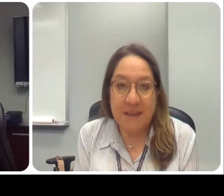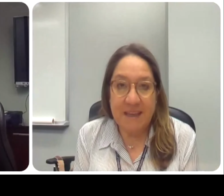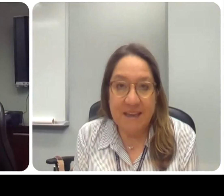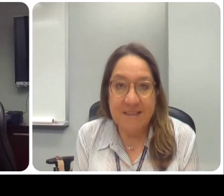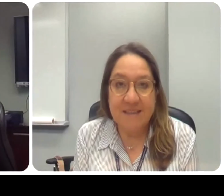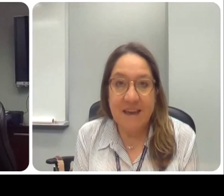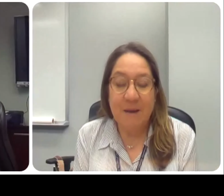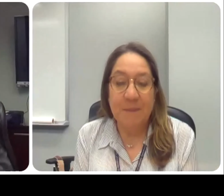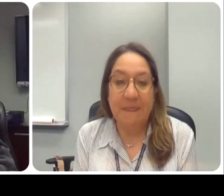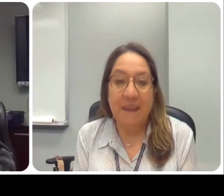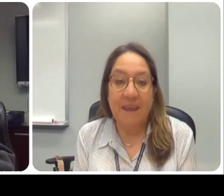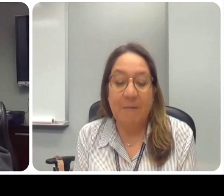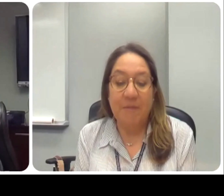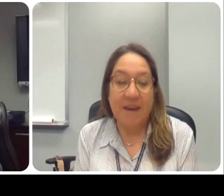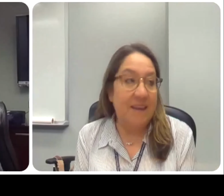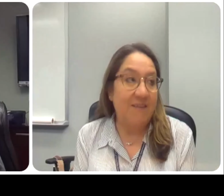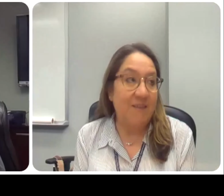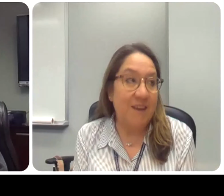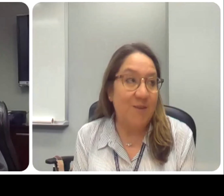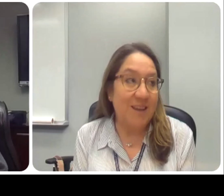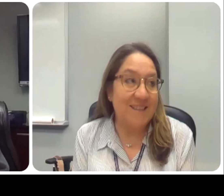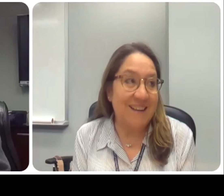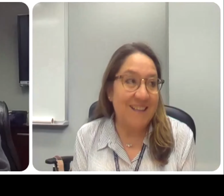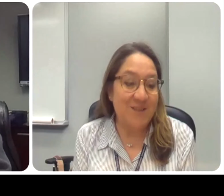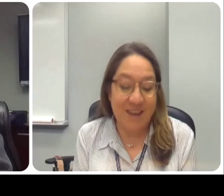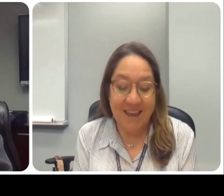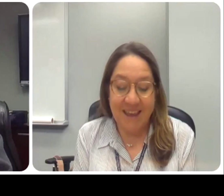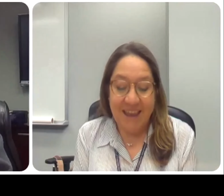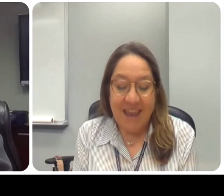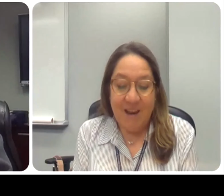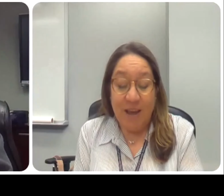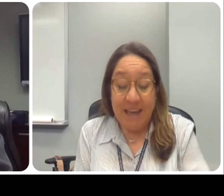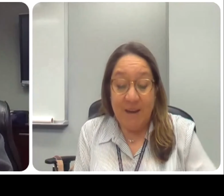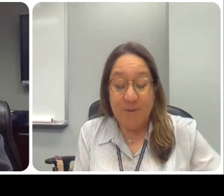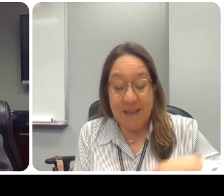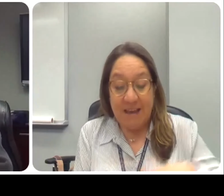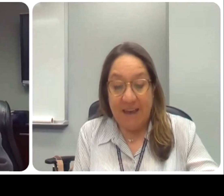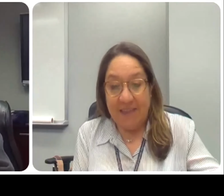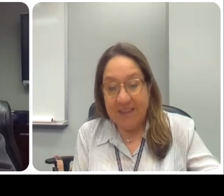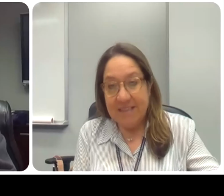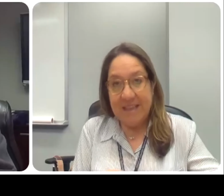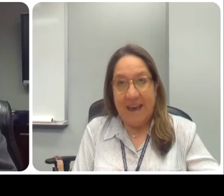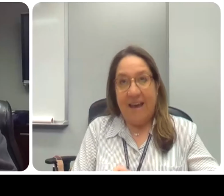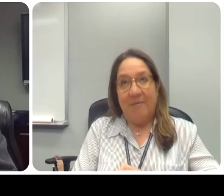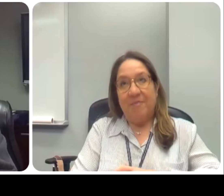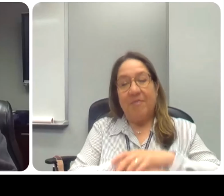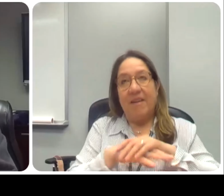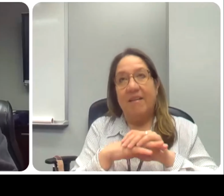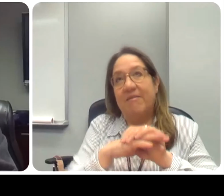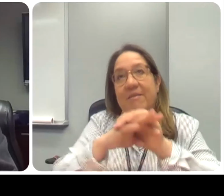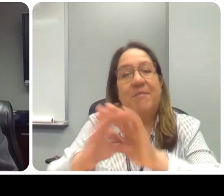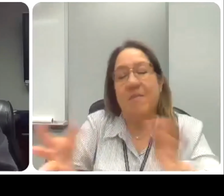su experiencia aquí viviendo en esta linda ciudad. Lo que queríamos antes